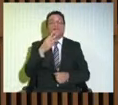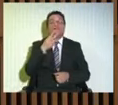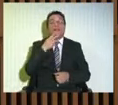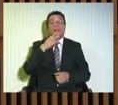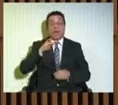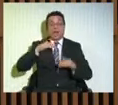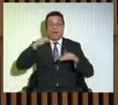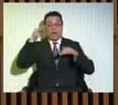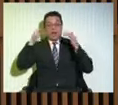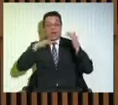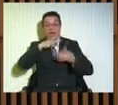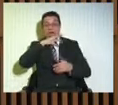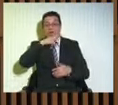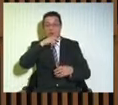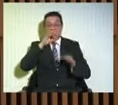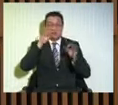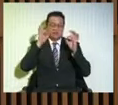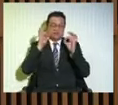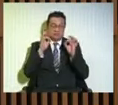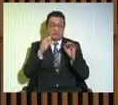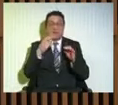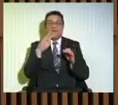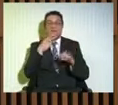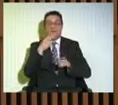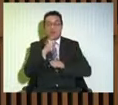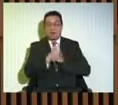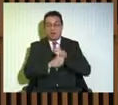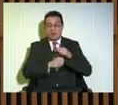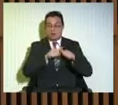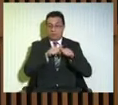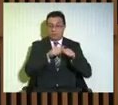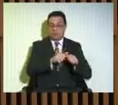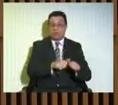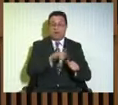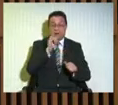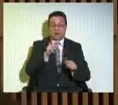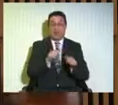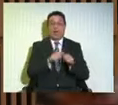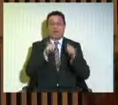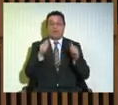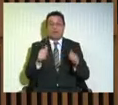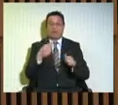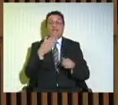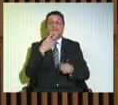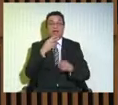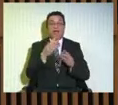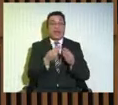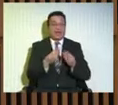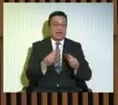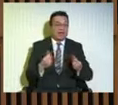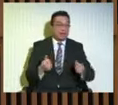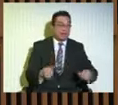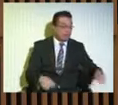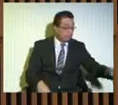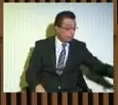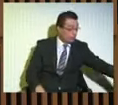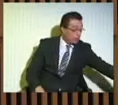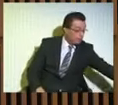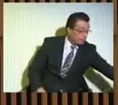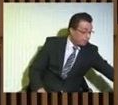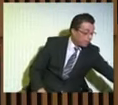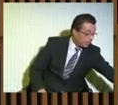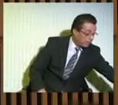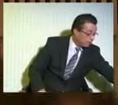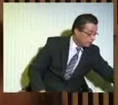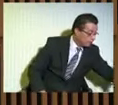adulta plena y que puedan vivir muchos años, pero además una vida de calidad. La